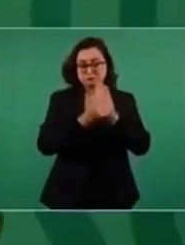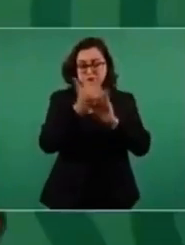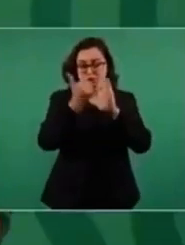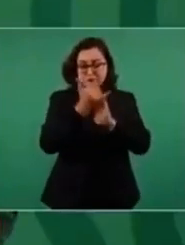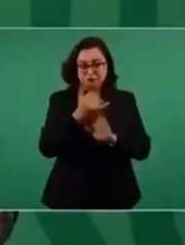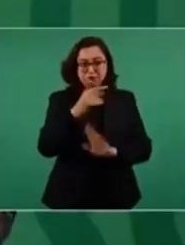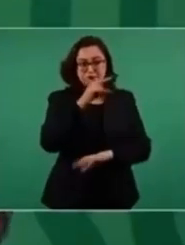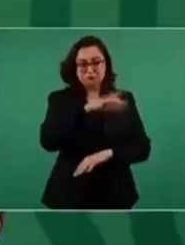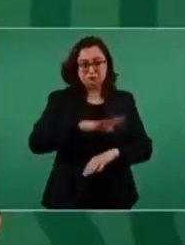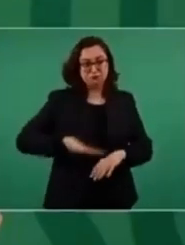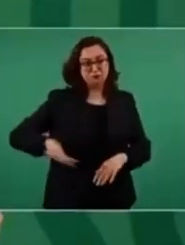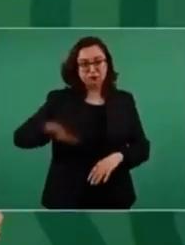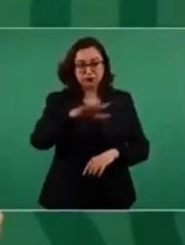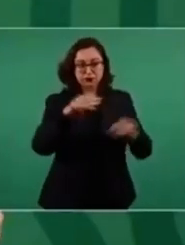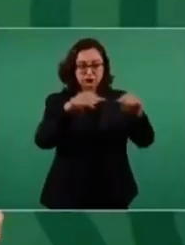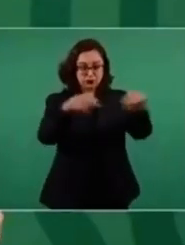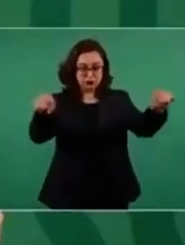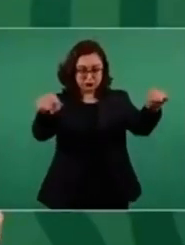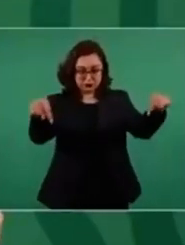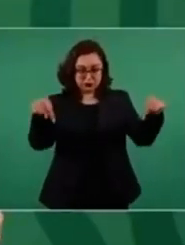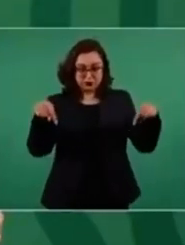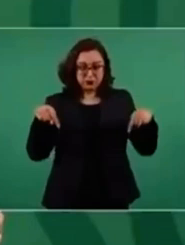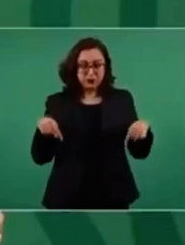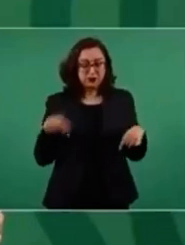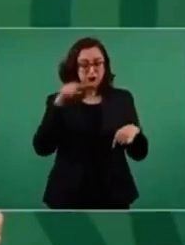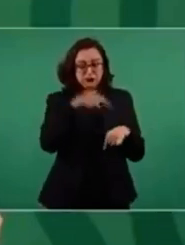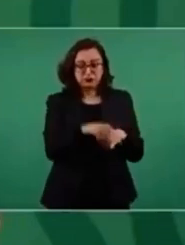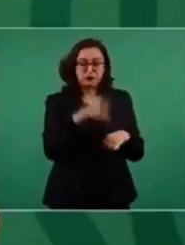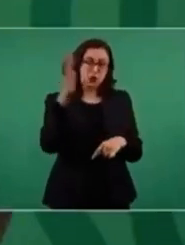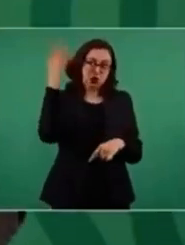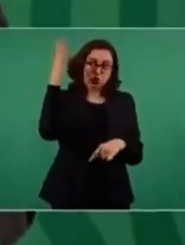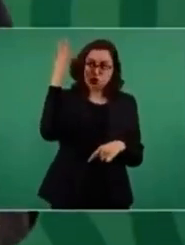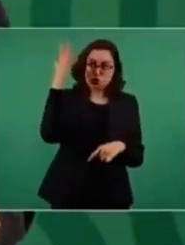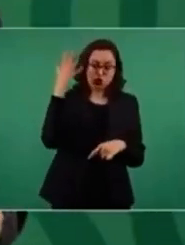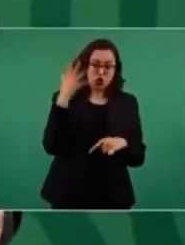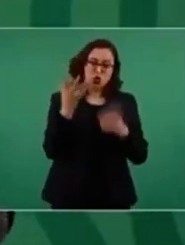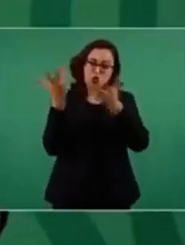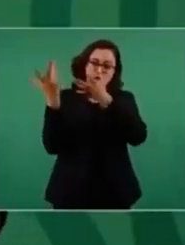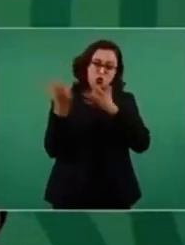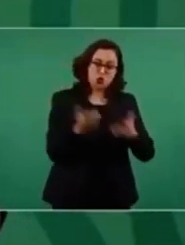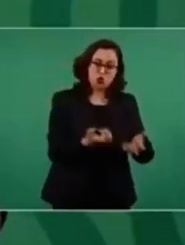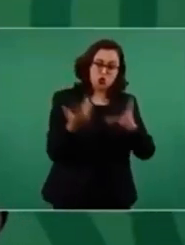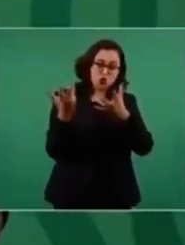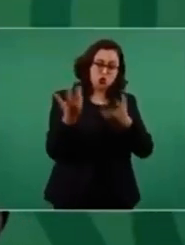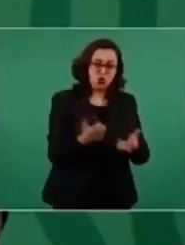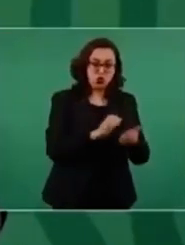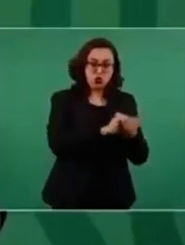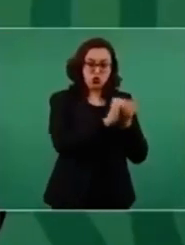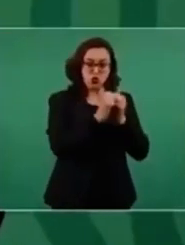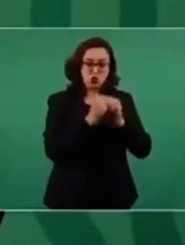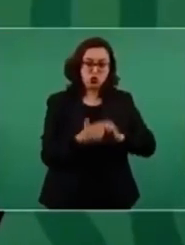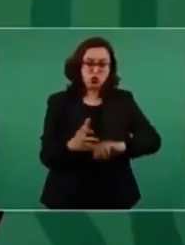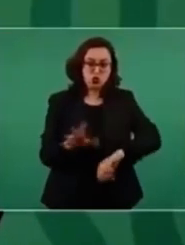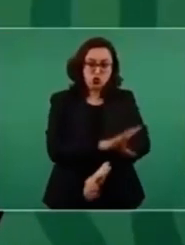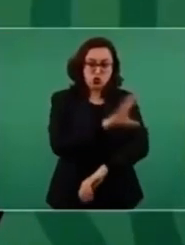parque de generación de energía solar en